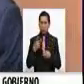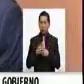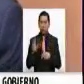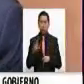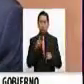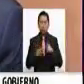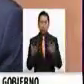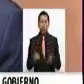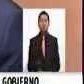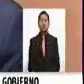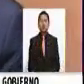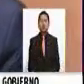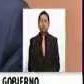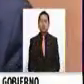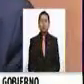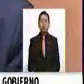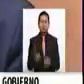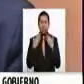ciudadana